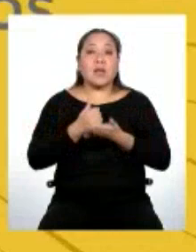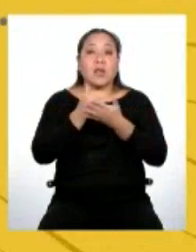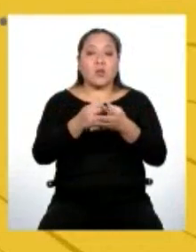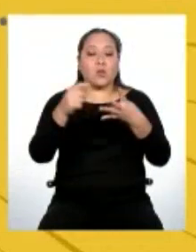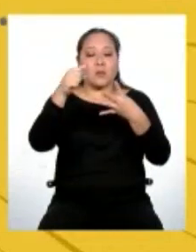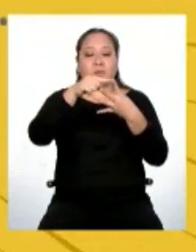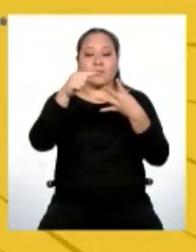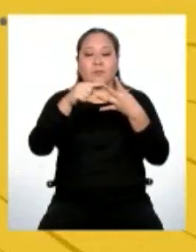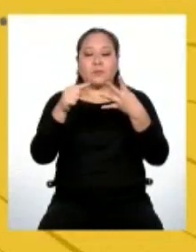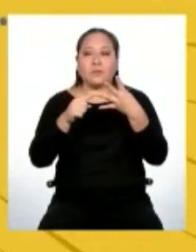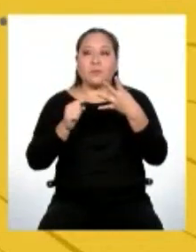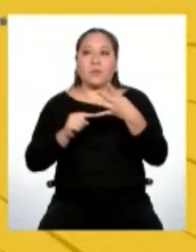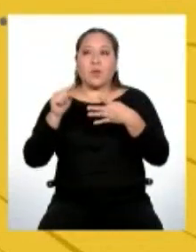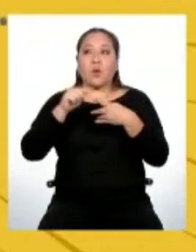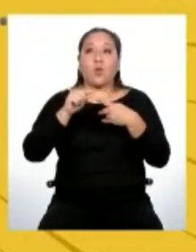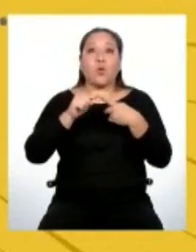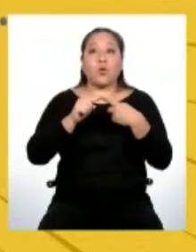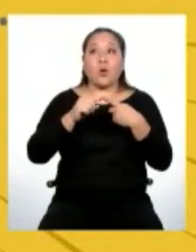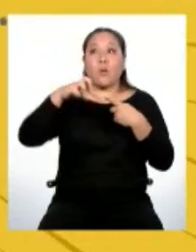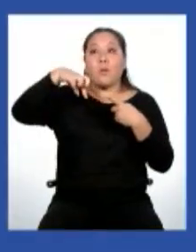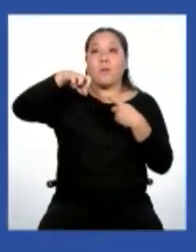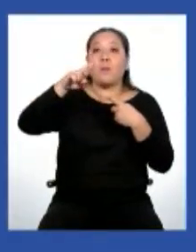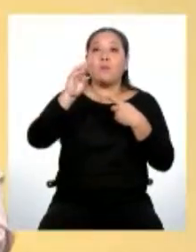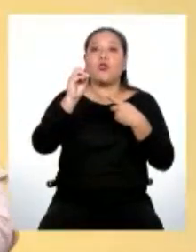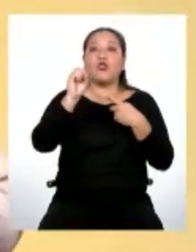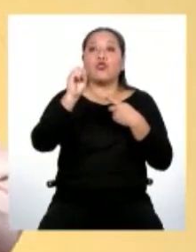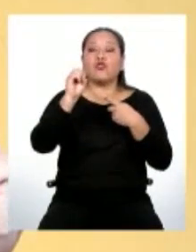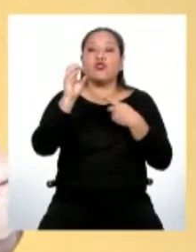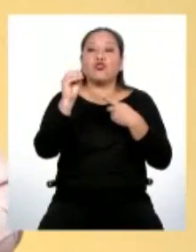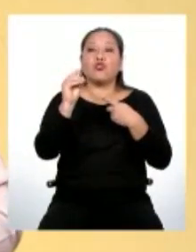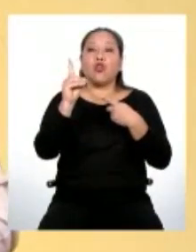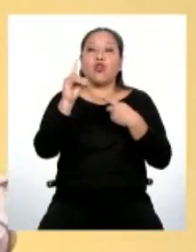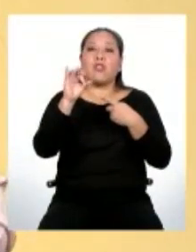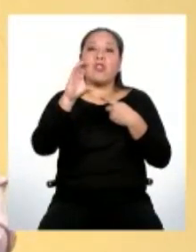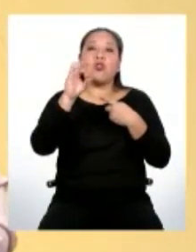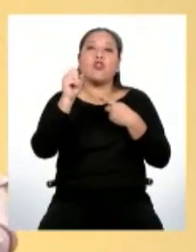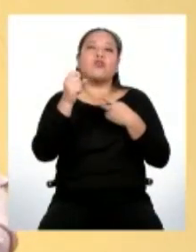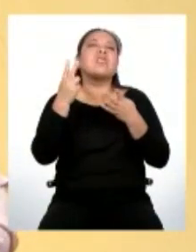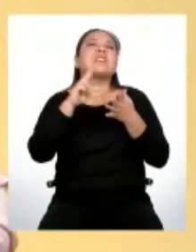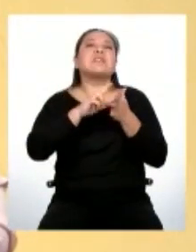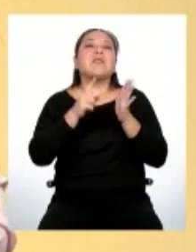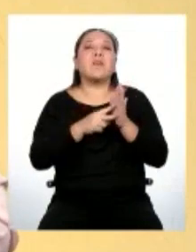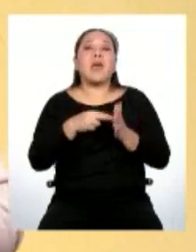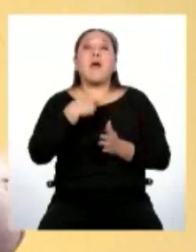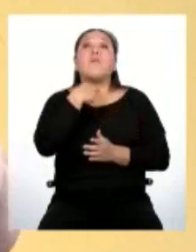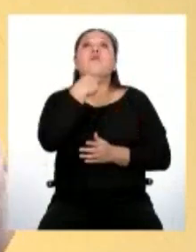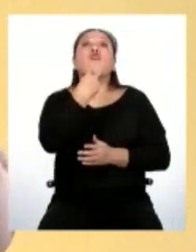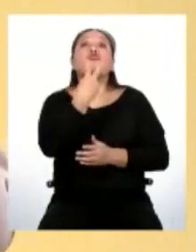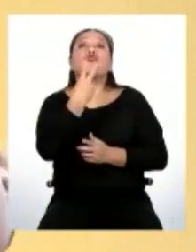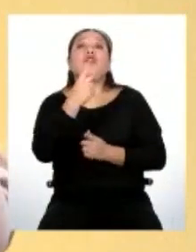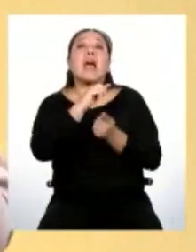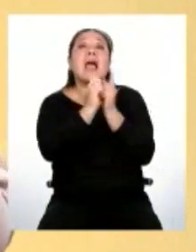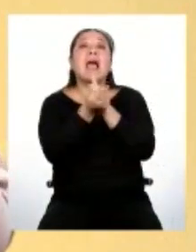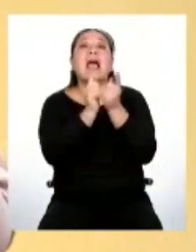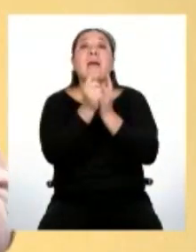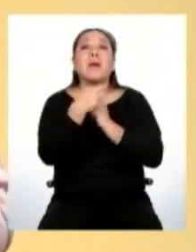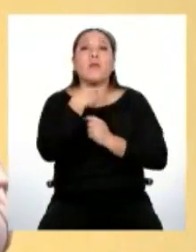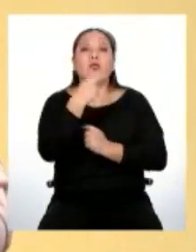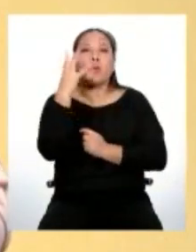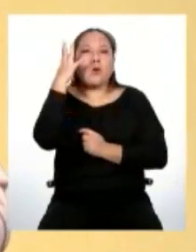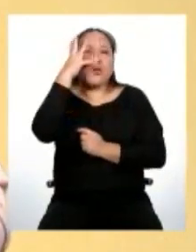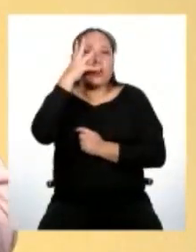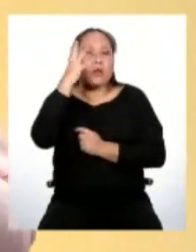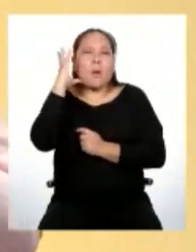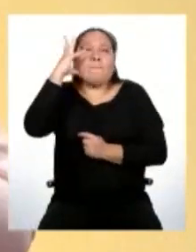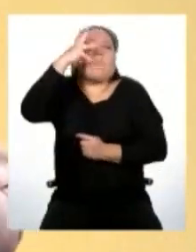4. 1. Elementos prosódicos. Con ellos me refiero a la entonación, que es la variación de los tonos de voz